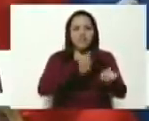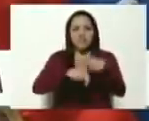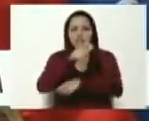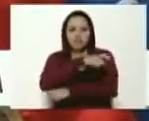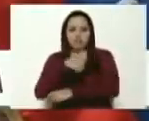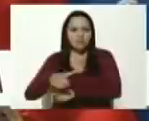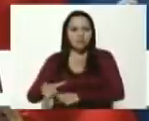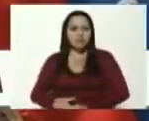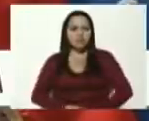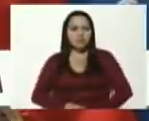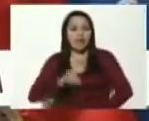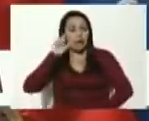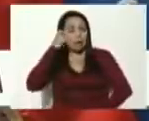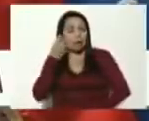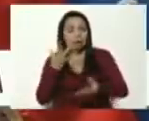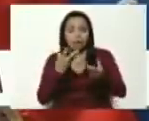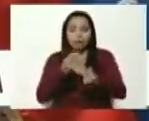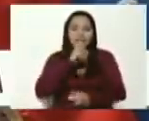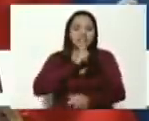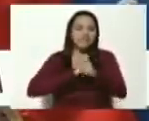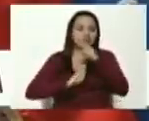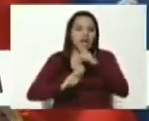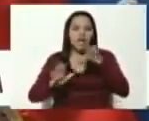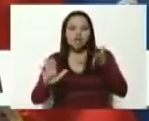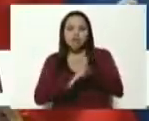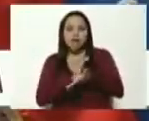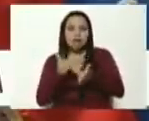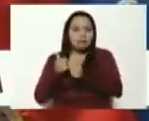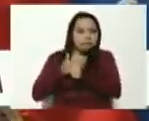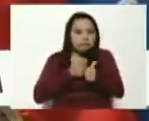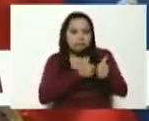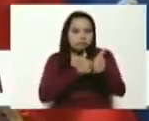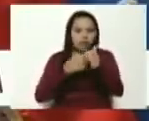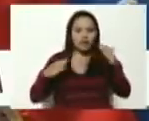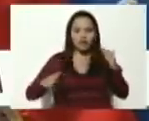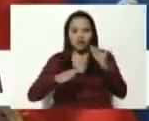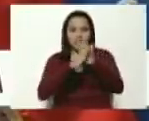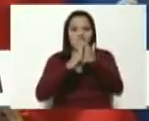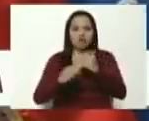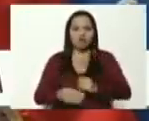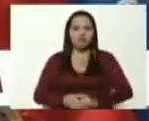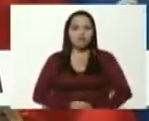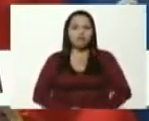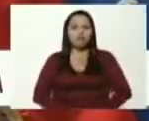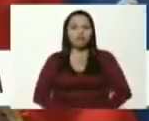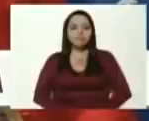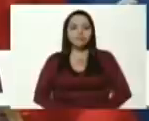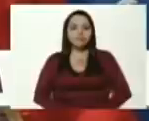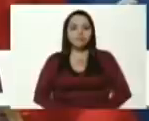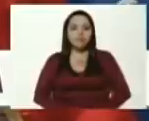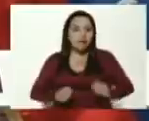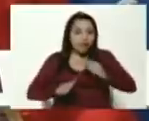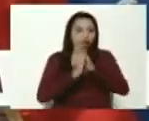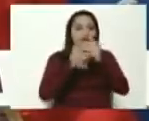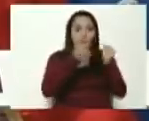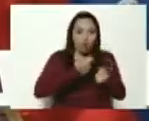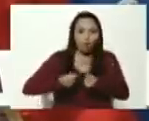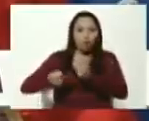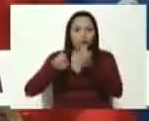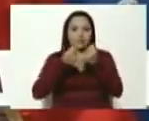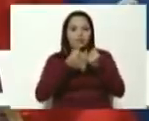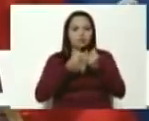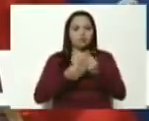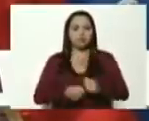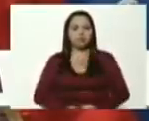tantas dificultades, del acoso que recibe nuestra nación, del bloqueo económico,